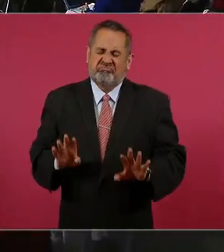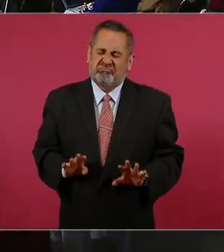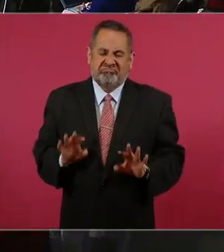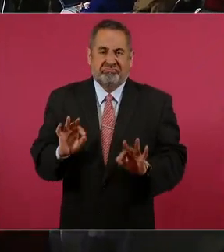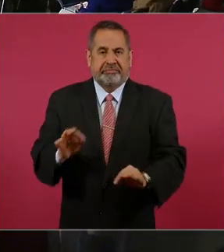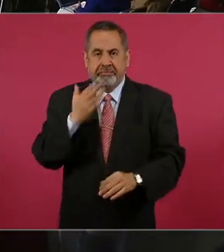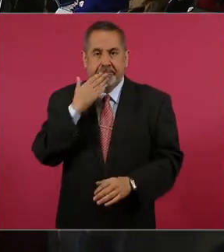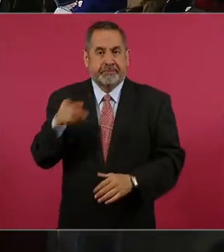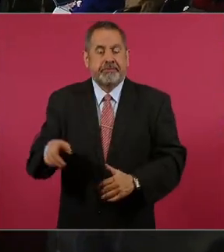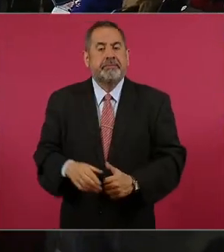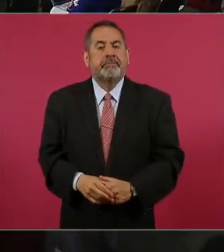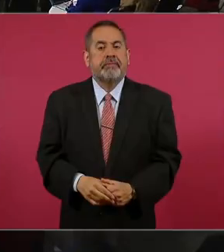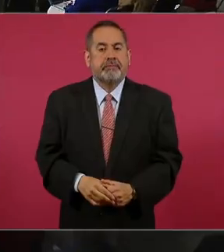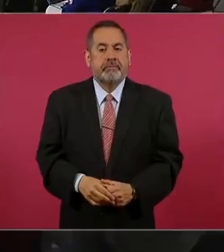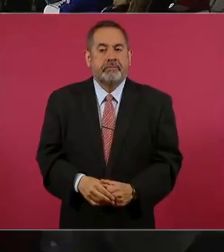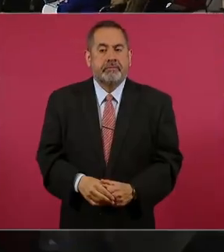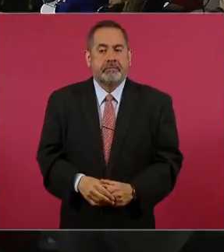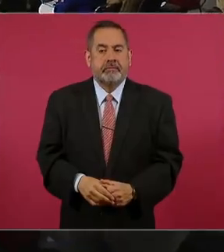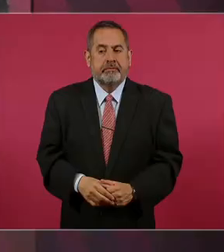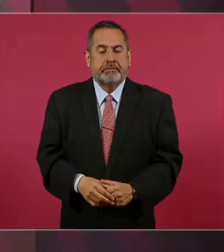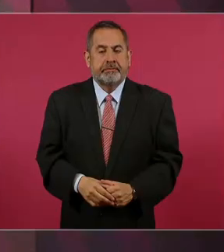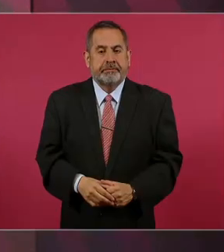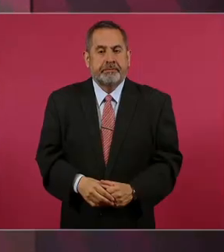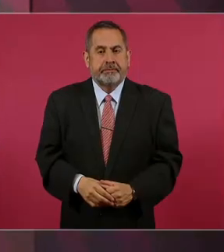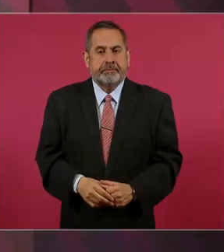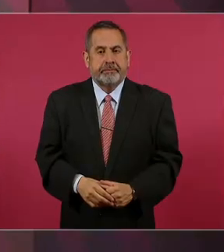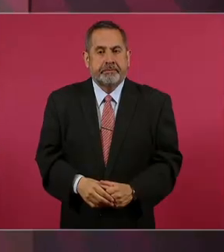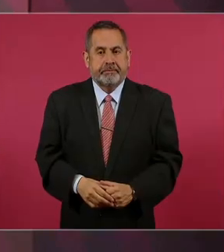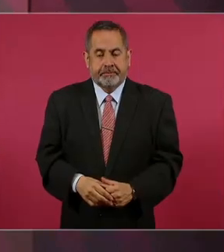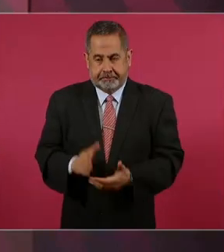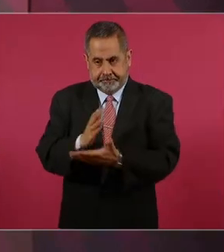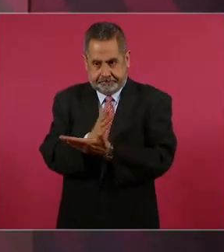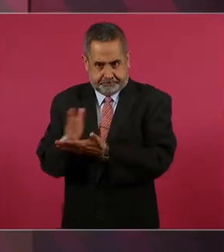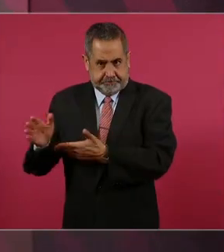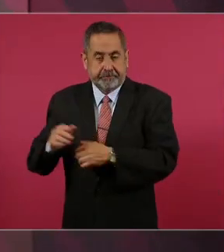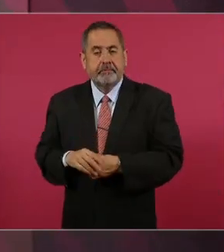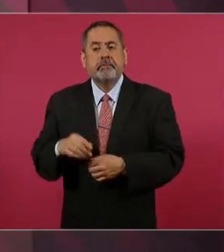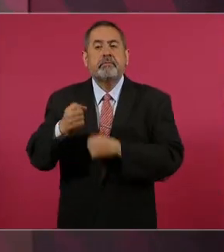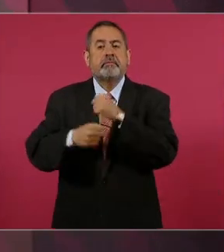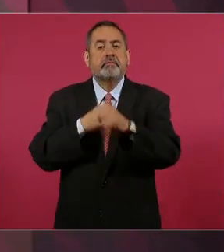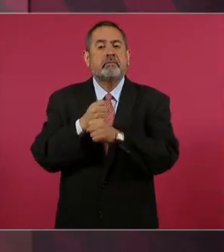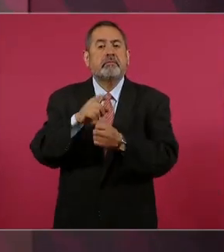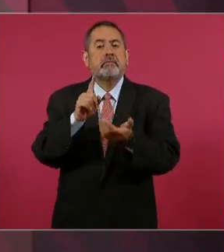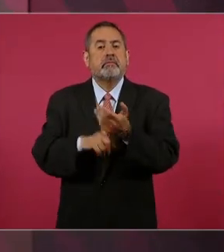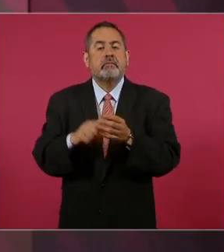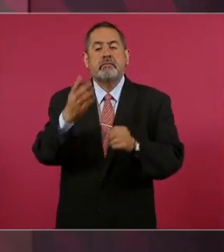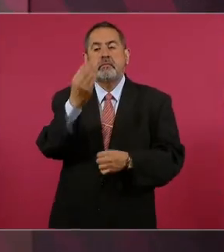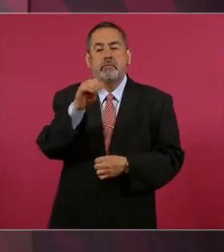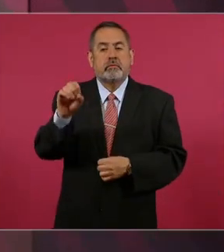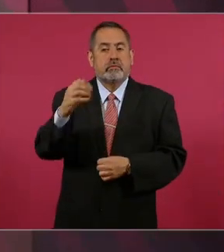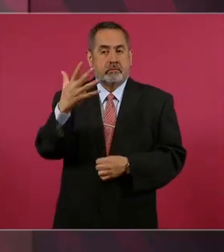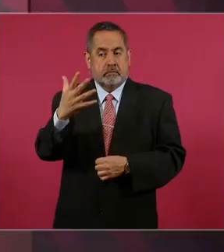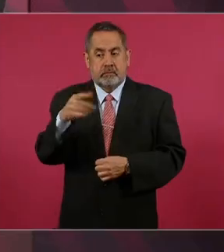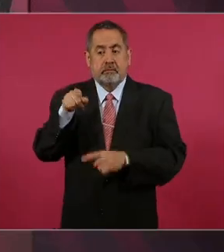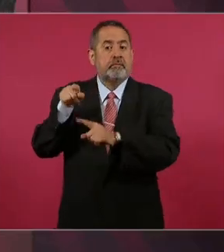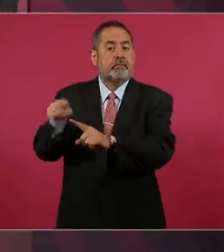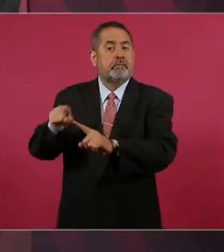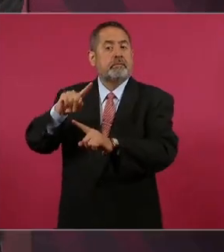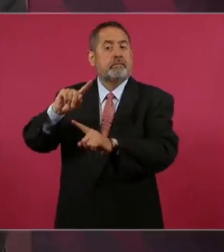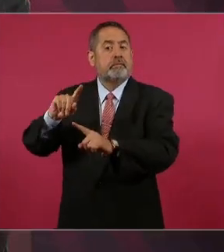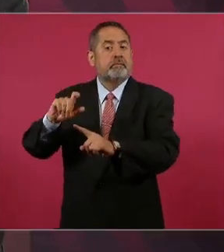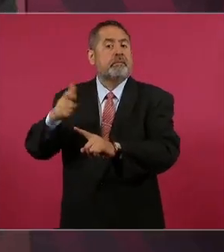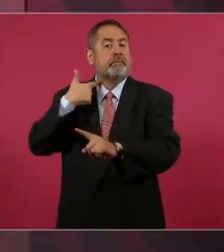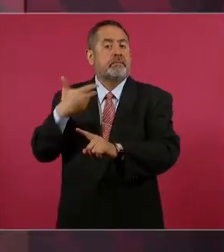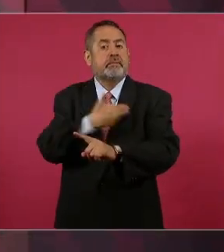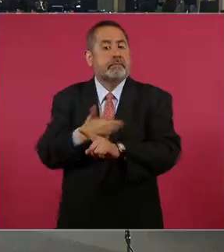Al margen de los negocios, en 1905 actuó como presidente del